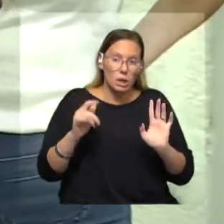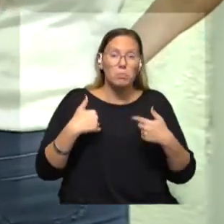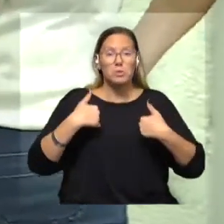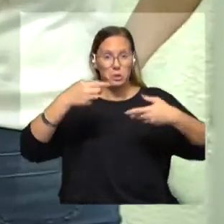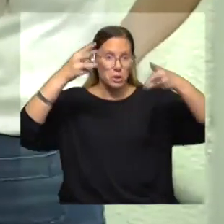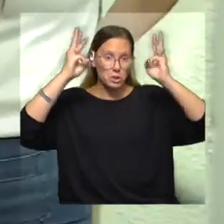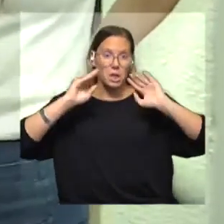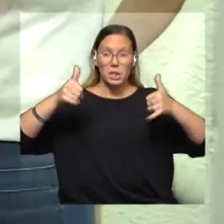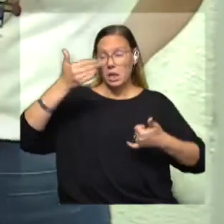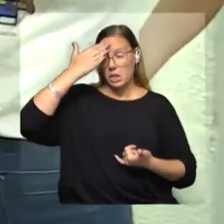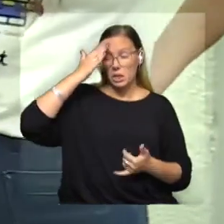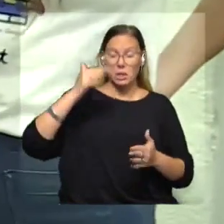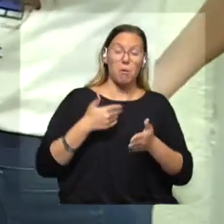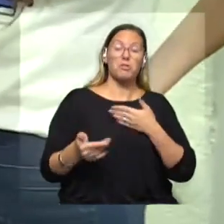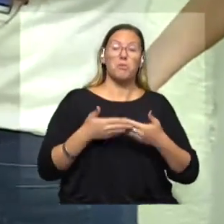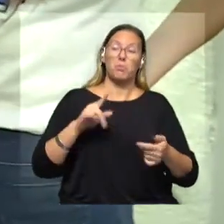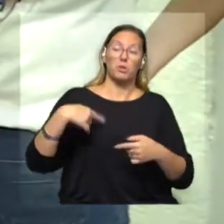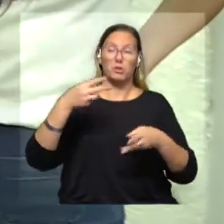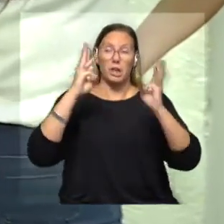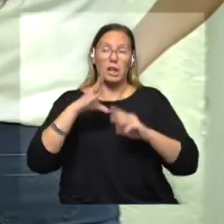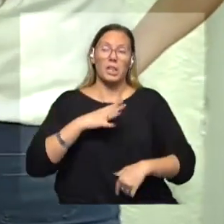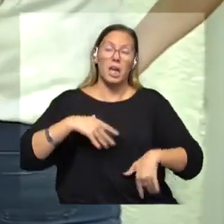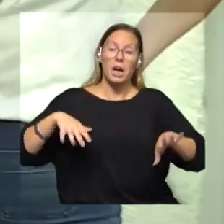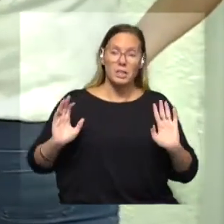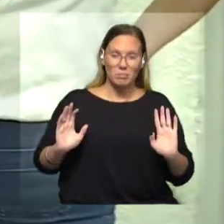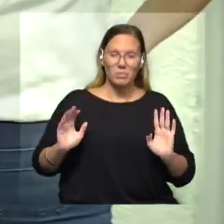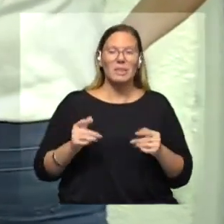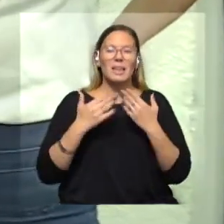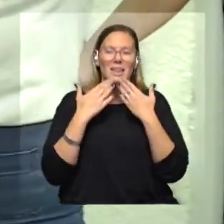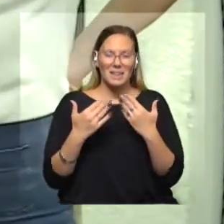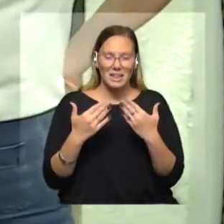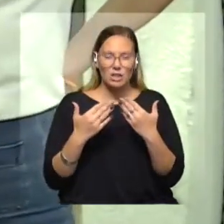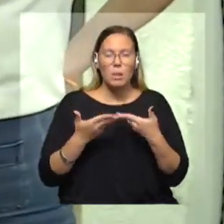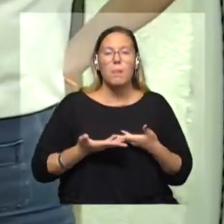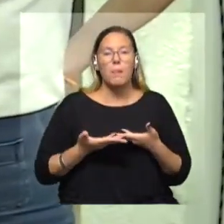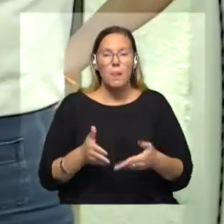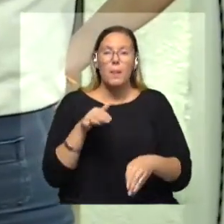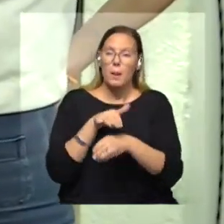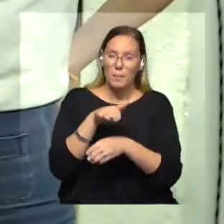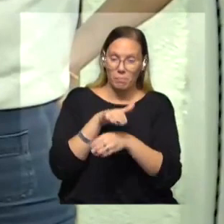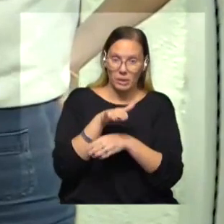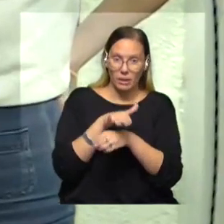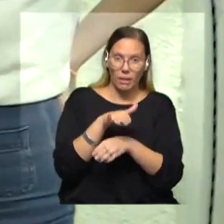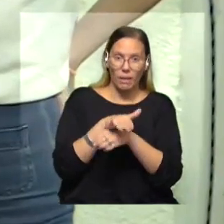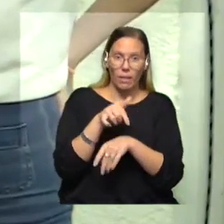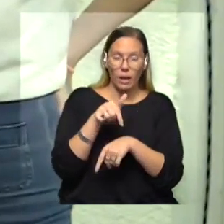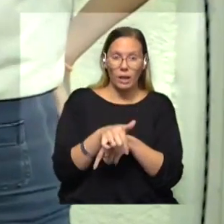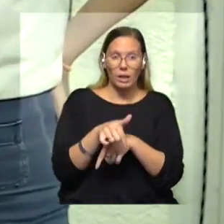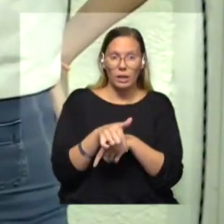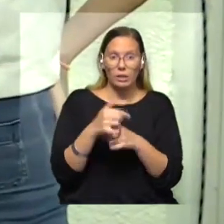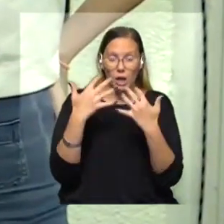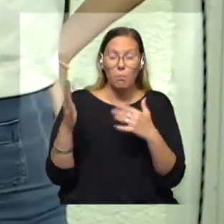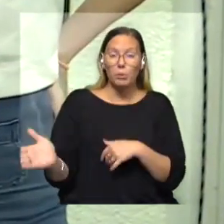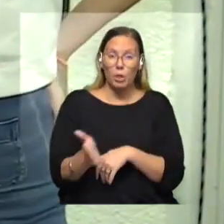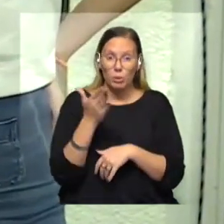reina, ya saben. No importa si hay otra reina. Así que, bueno, muchísimas gracias por esta invitación. Felicitaciones por esta puesta en escena, esta